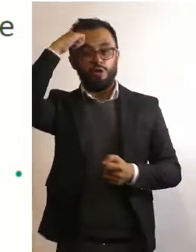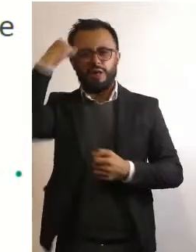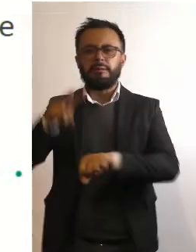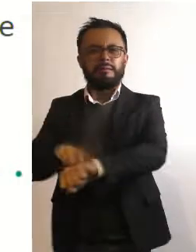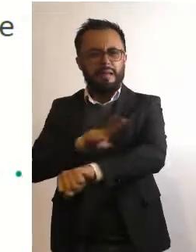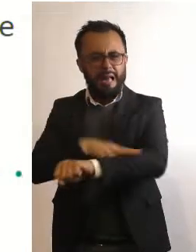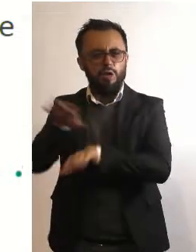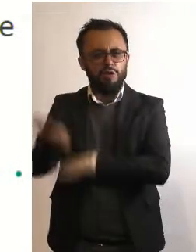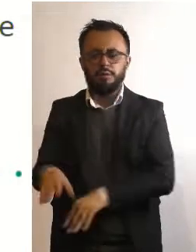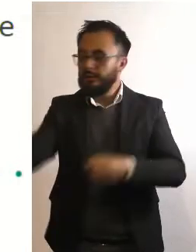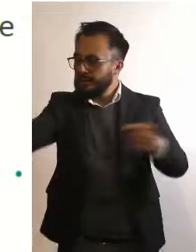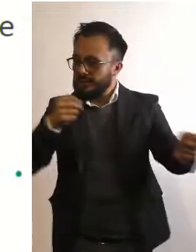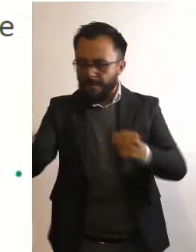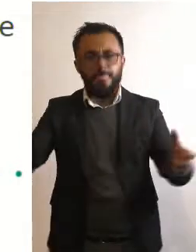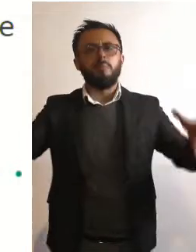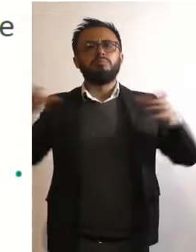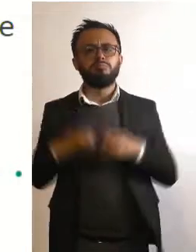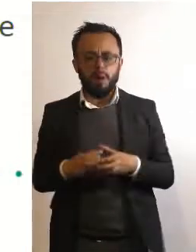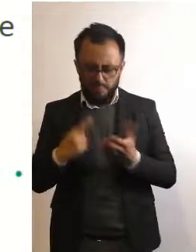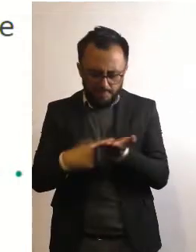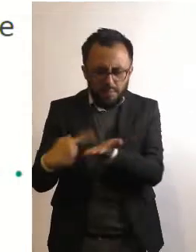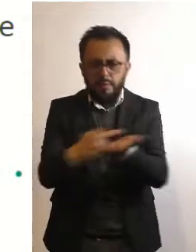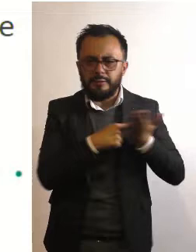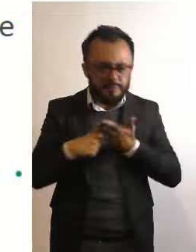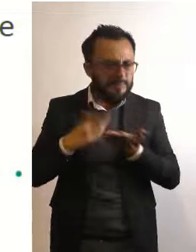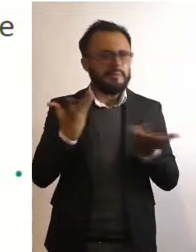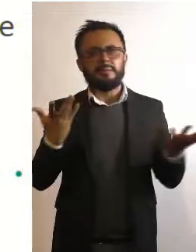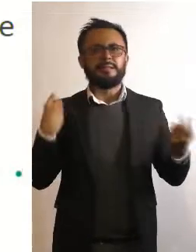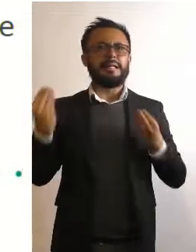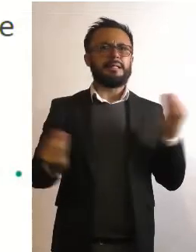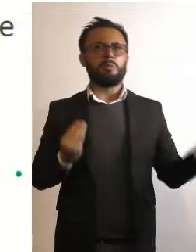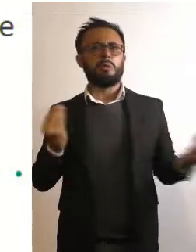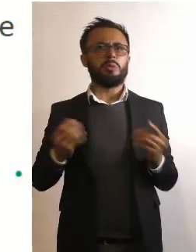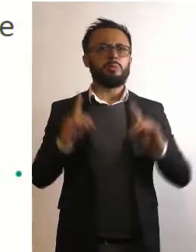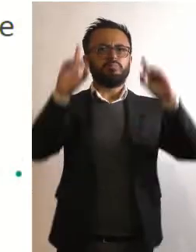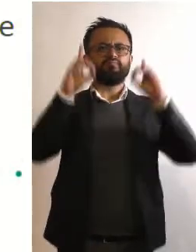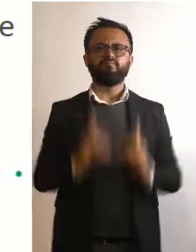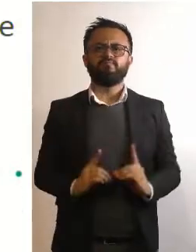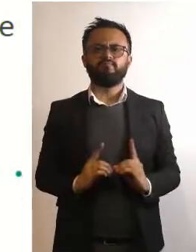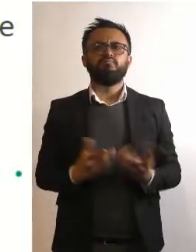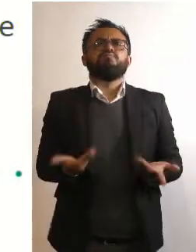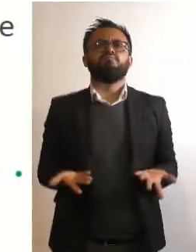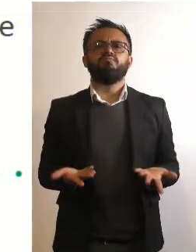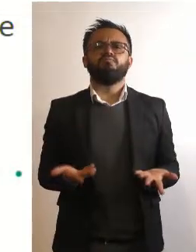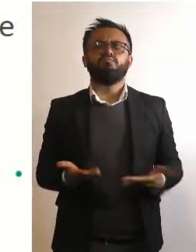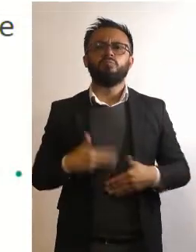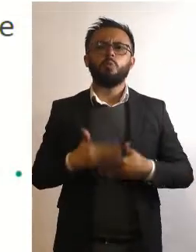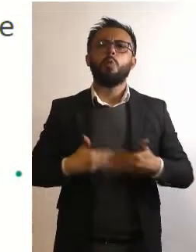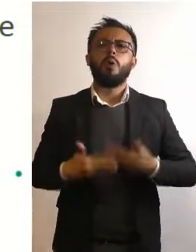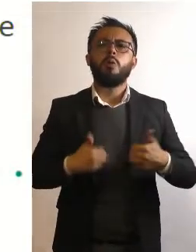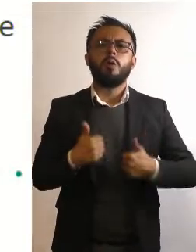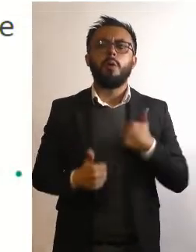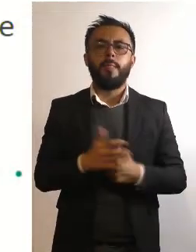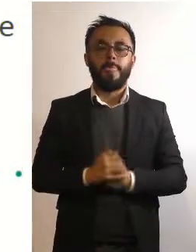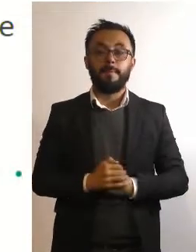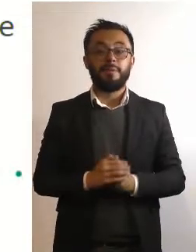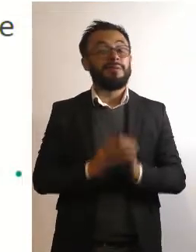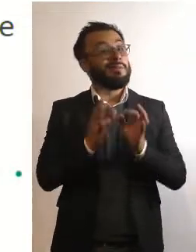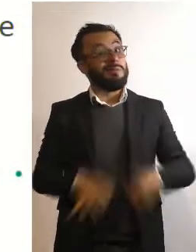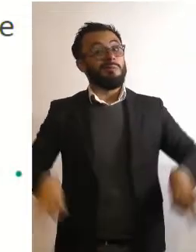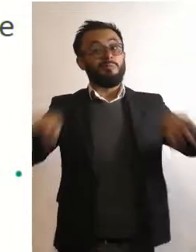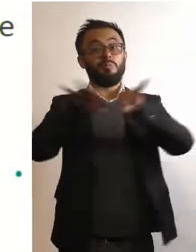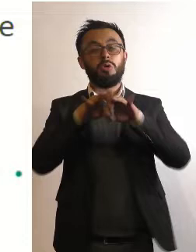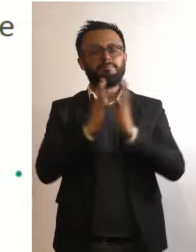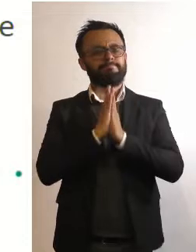diferentes tomas de decisiones en esos momentos tan difíciles que vivimos, y ahí quiero agradecer muy especialmente a los representantes de docentes